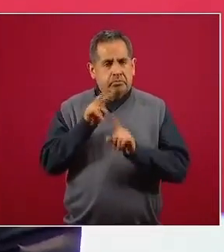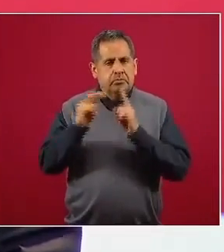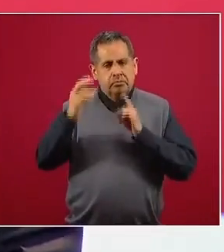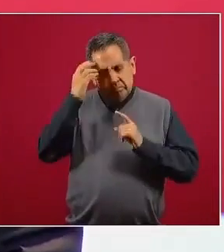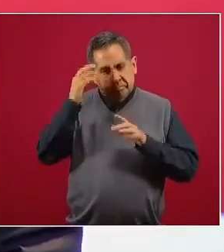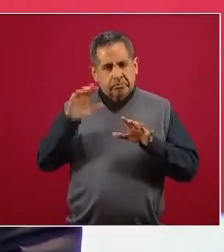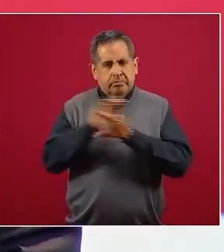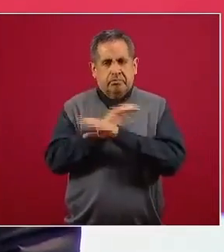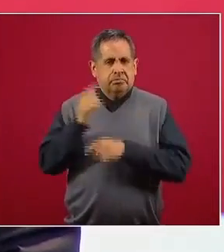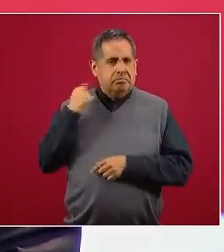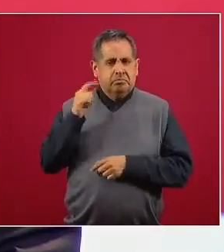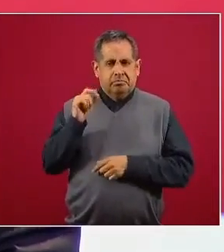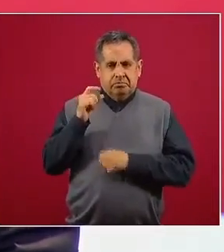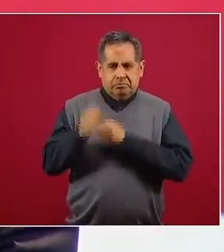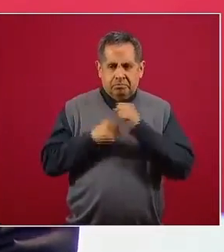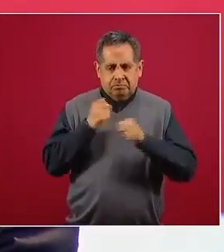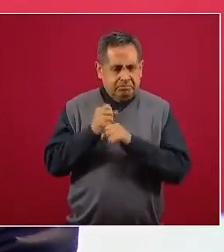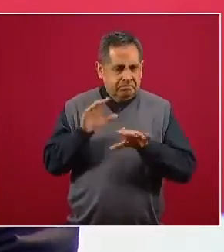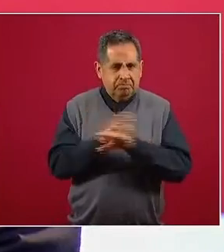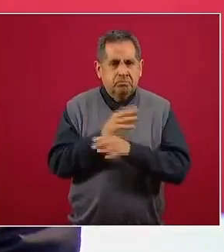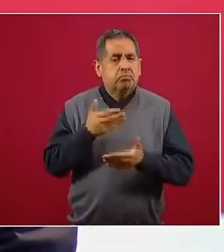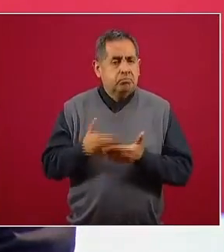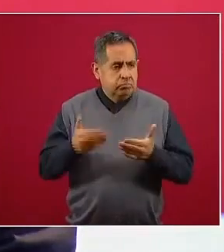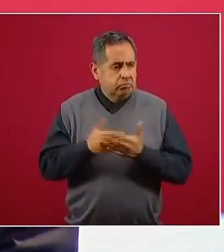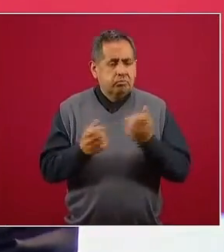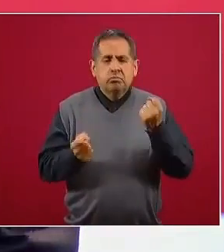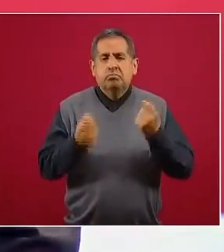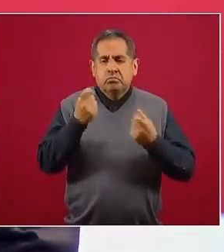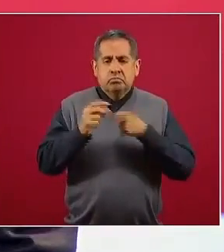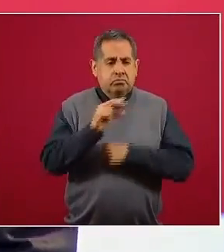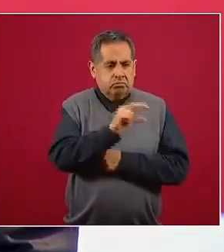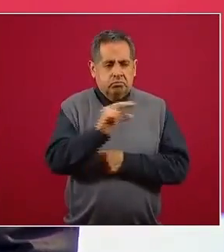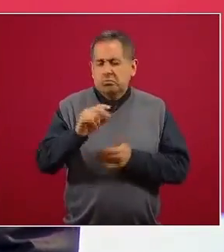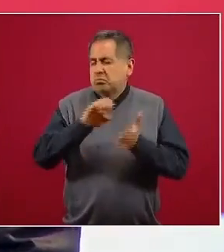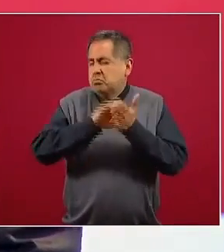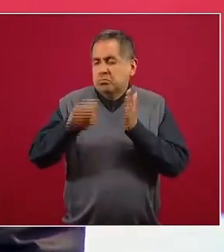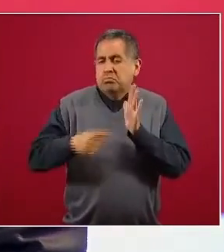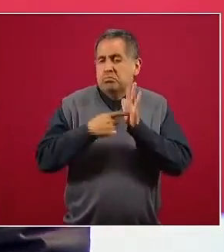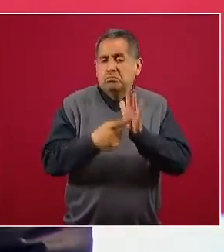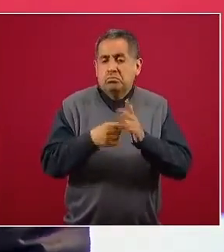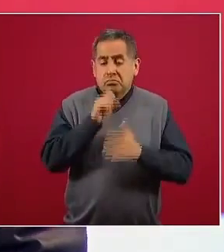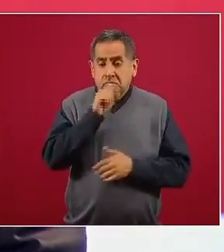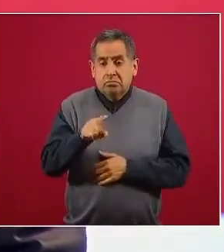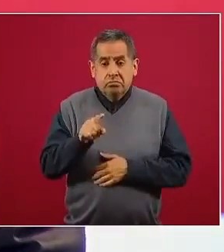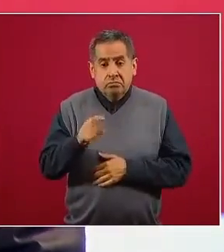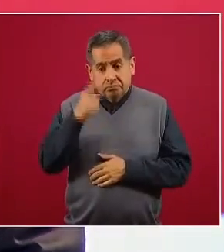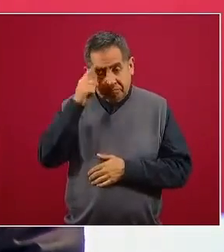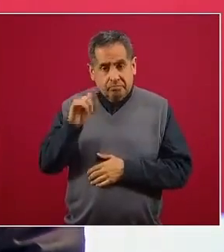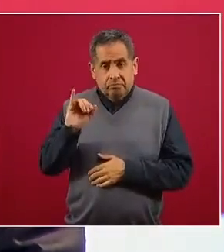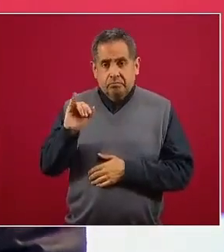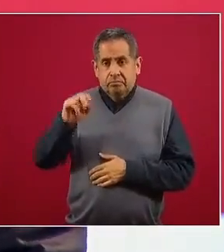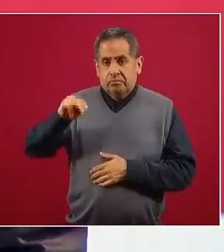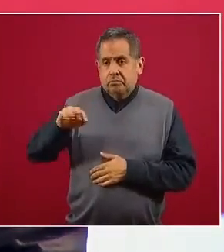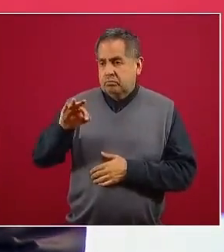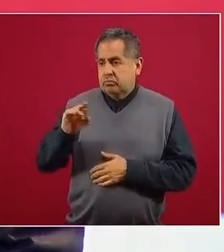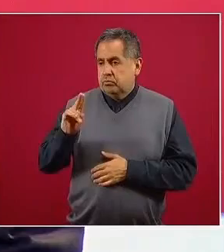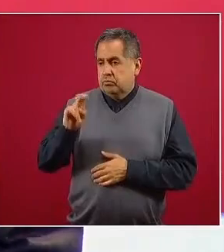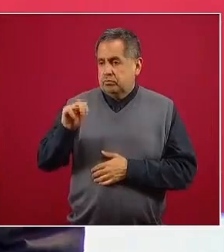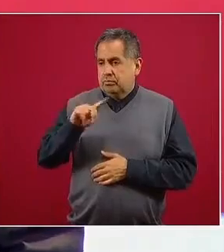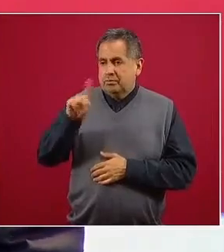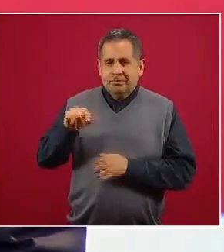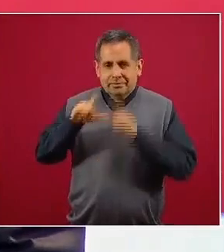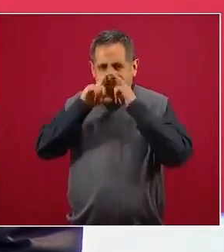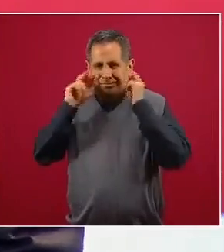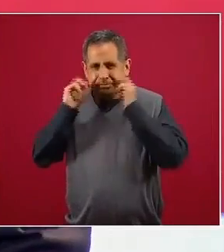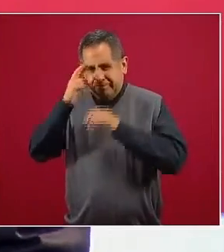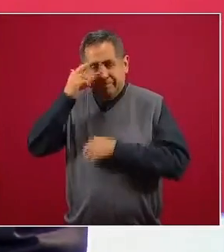perspectiva cambió en los últimos 20 años y hoy hay vacunas, un ejemplo de ellas es la vacuna contra la influenza, que